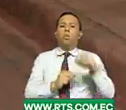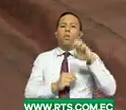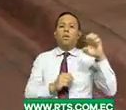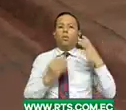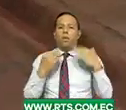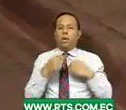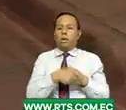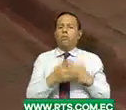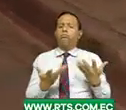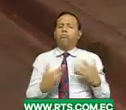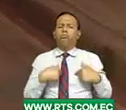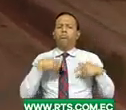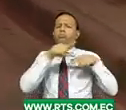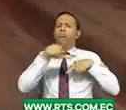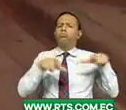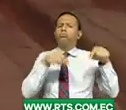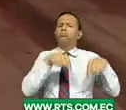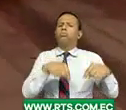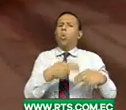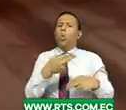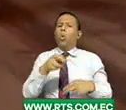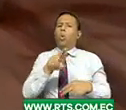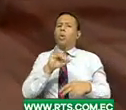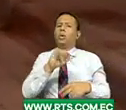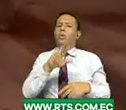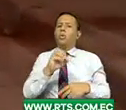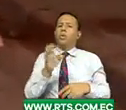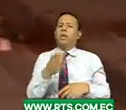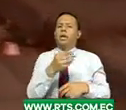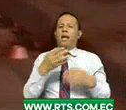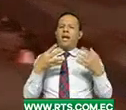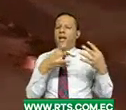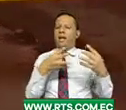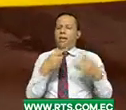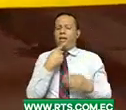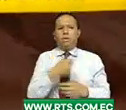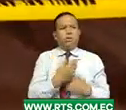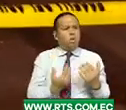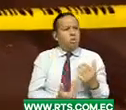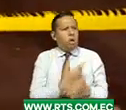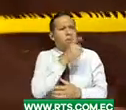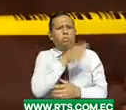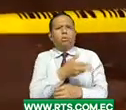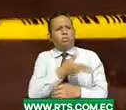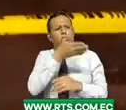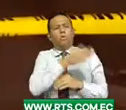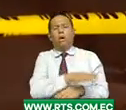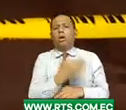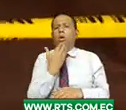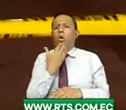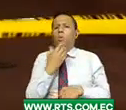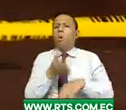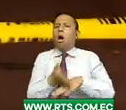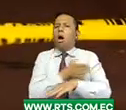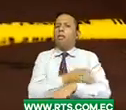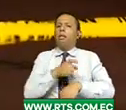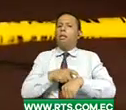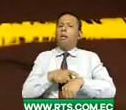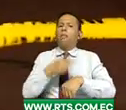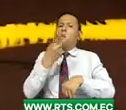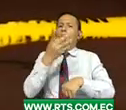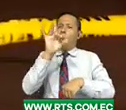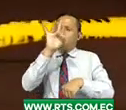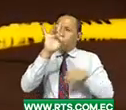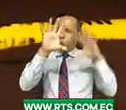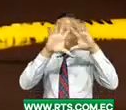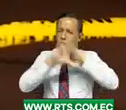en la cooperativa Horizontes del Guerrero, donde se registró un nuevo hecho violento. Aproximadamente a las 20 horas de hoy, pues,